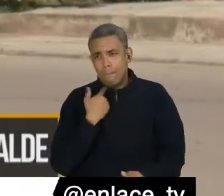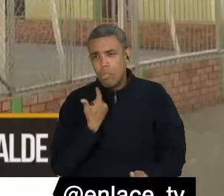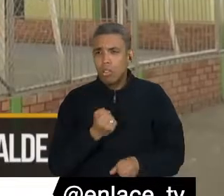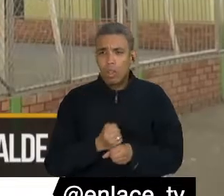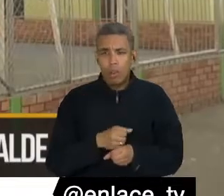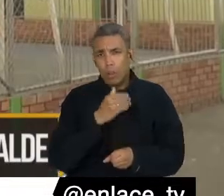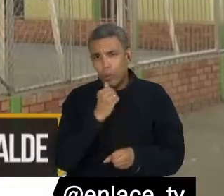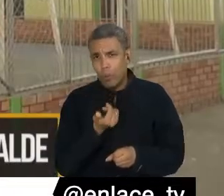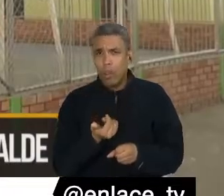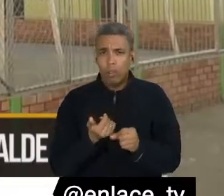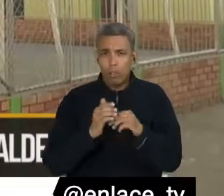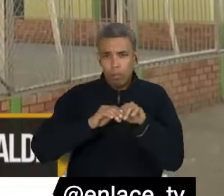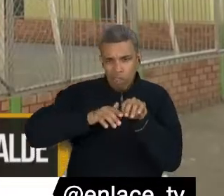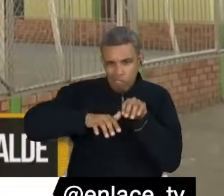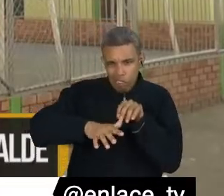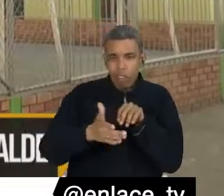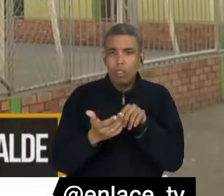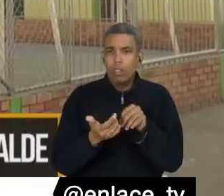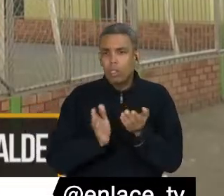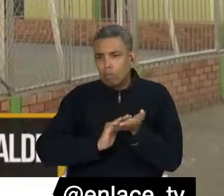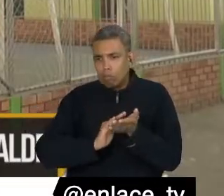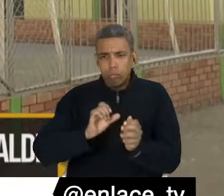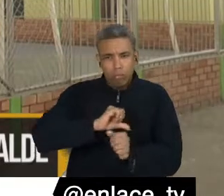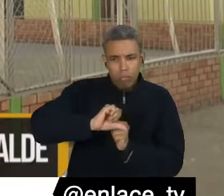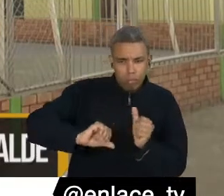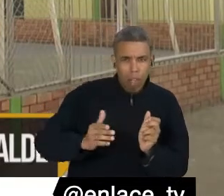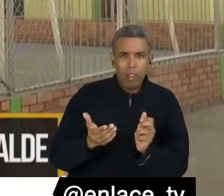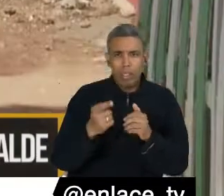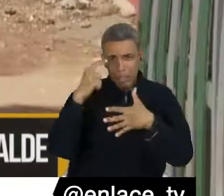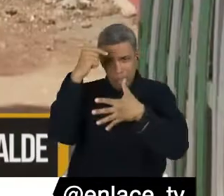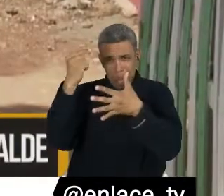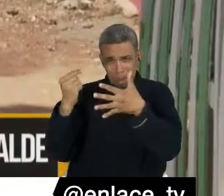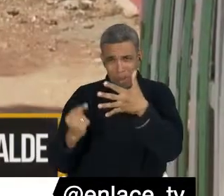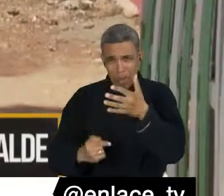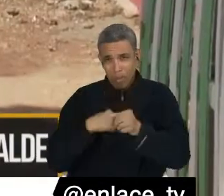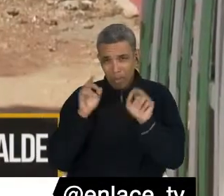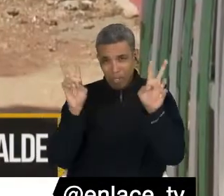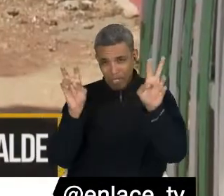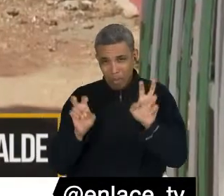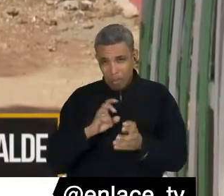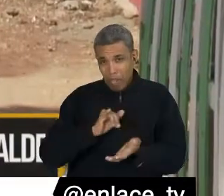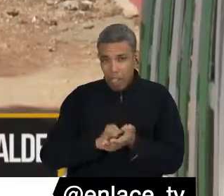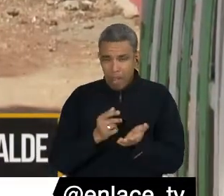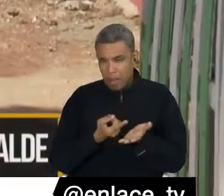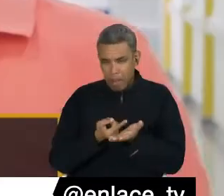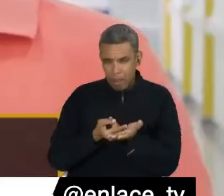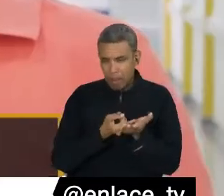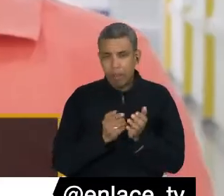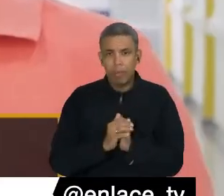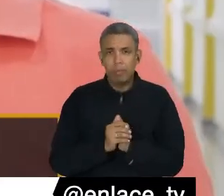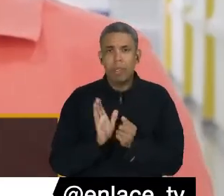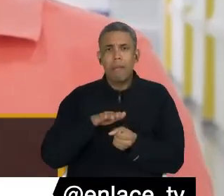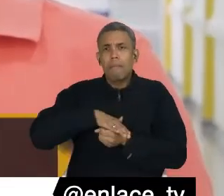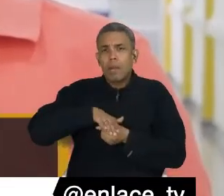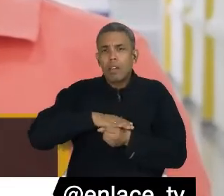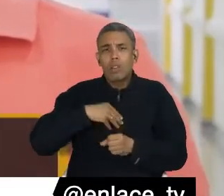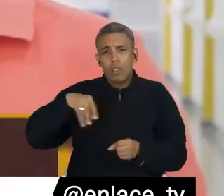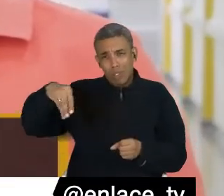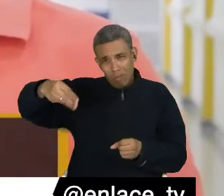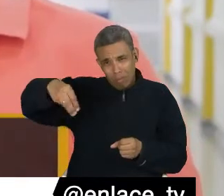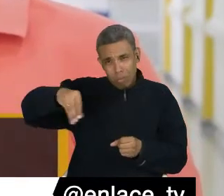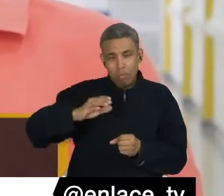infraestructura, mejoramiento y construcción de escenarios deportivos fueron las propuestas priorizadas. En nuestro barrio, La Campana, solicitamos al señor